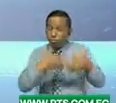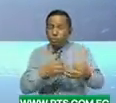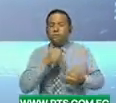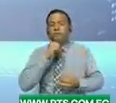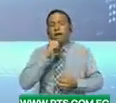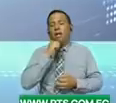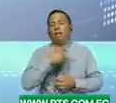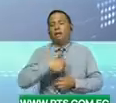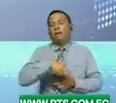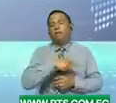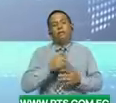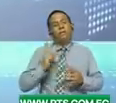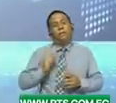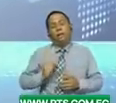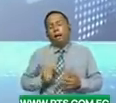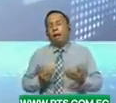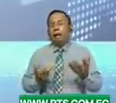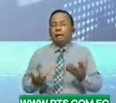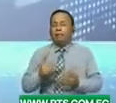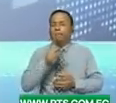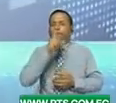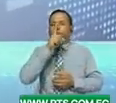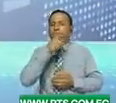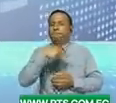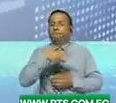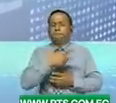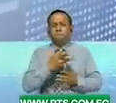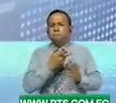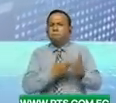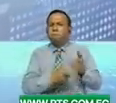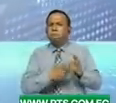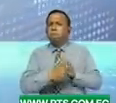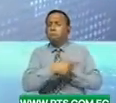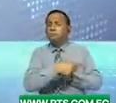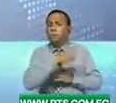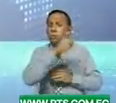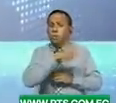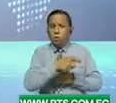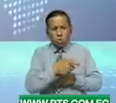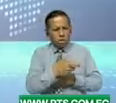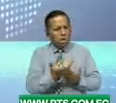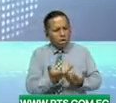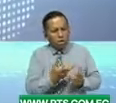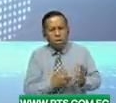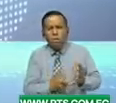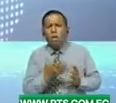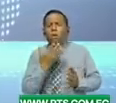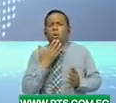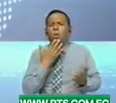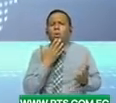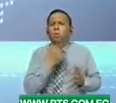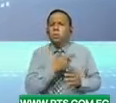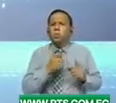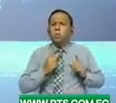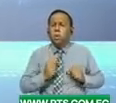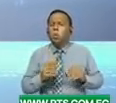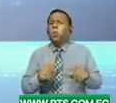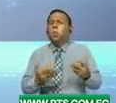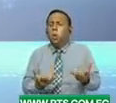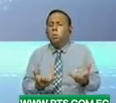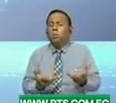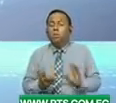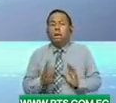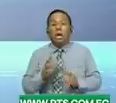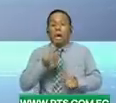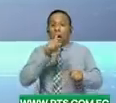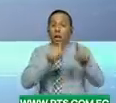que proporcione detalles en cuanto a lo que le ocurrió a aquella persona o su estado de salud, pero varios